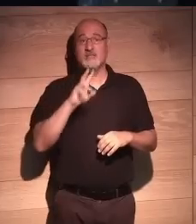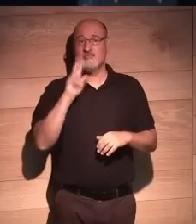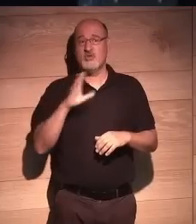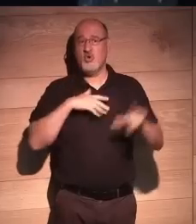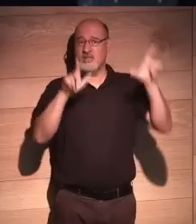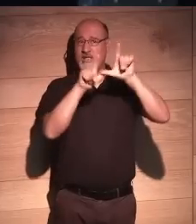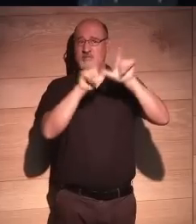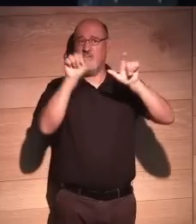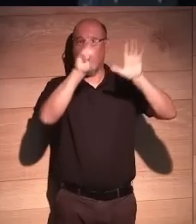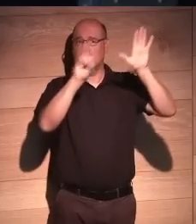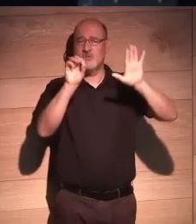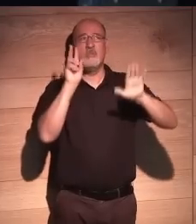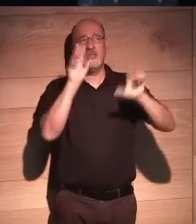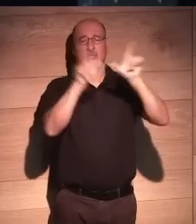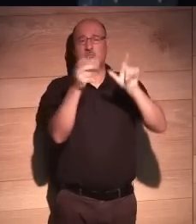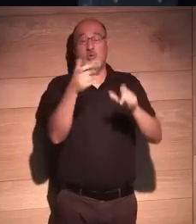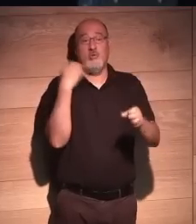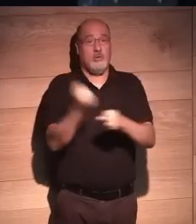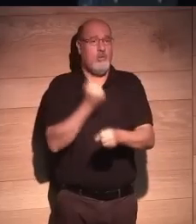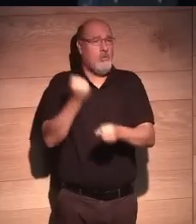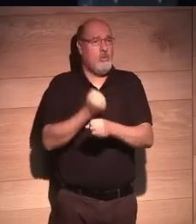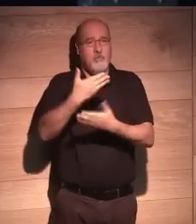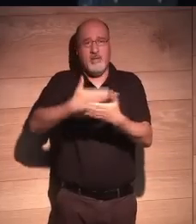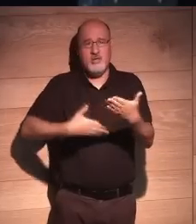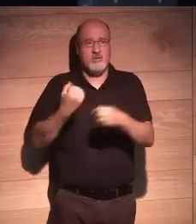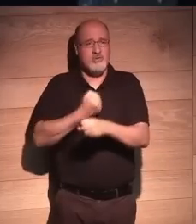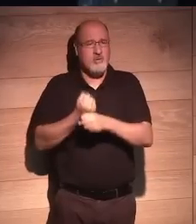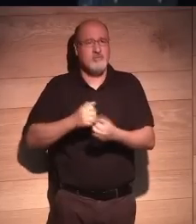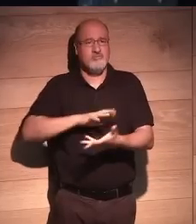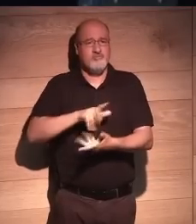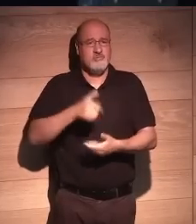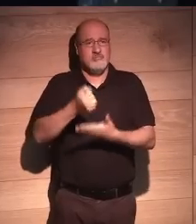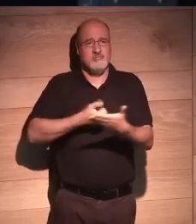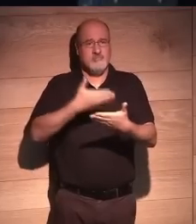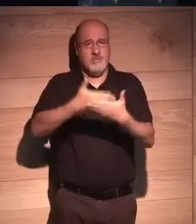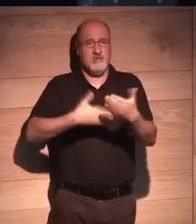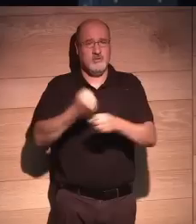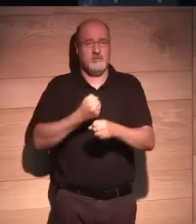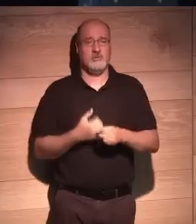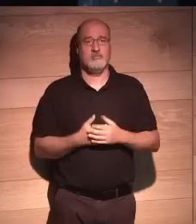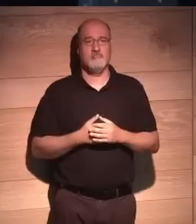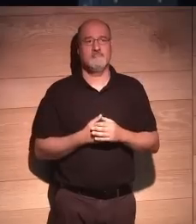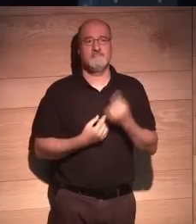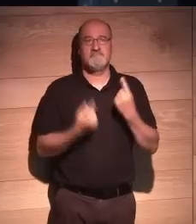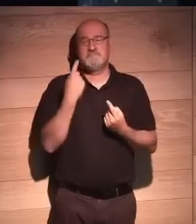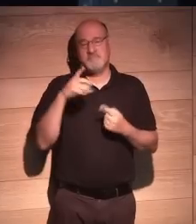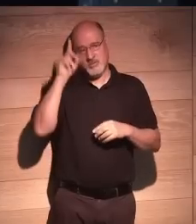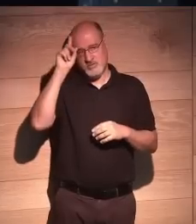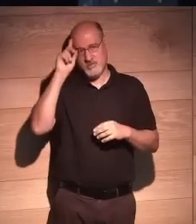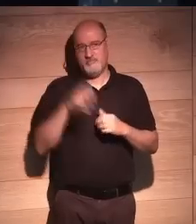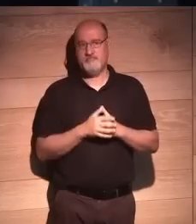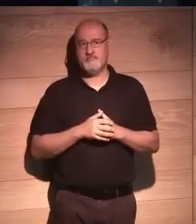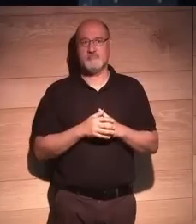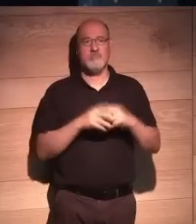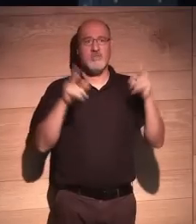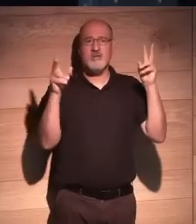80, porque ¿Ah, estaba sí? todo el día en el periódico Trabajando. y no tenía mucha ocasión de ver tele, ¿no? Pero no sé, ¿qué